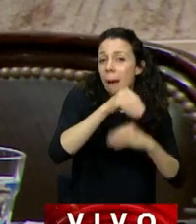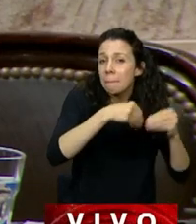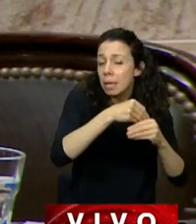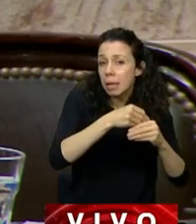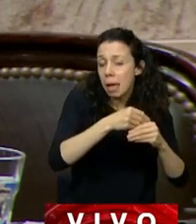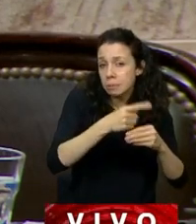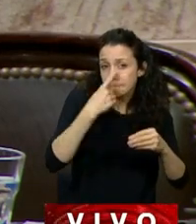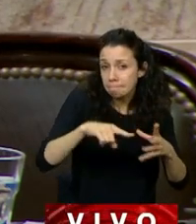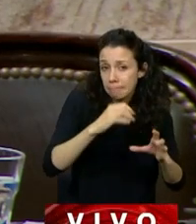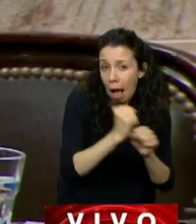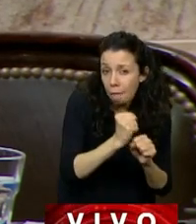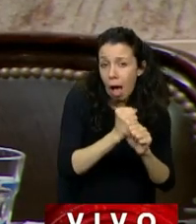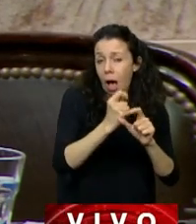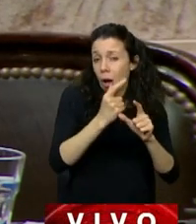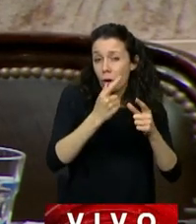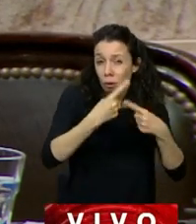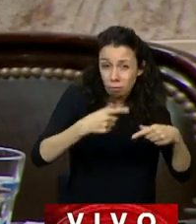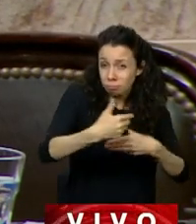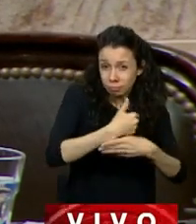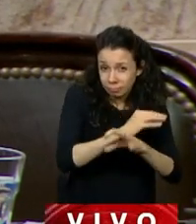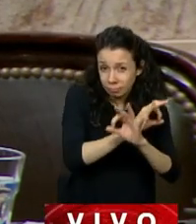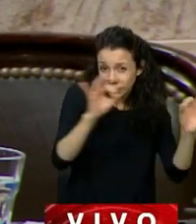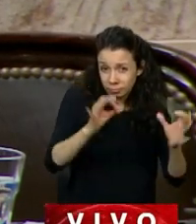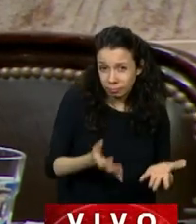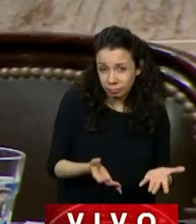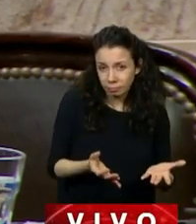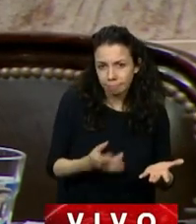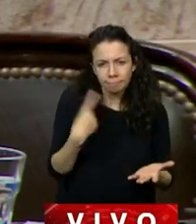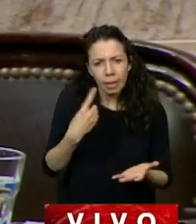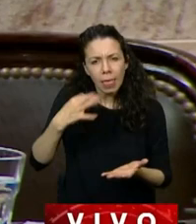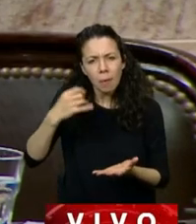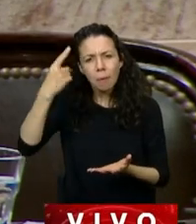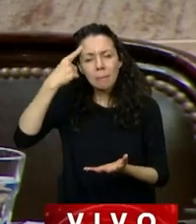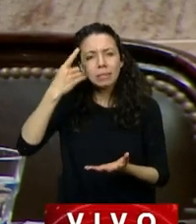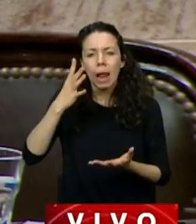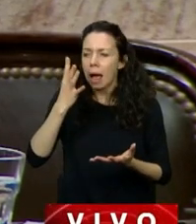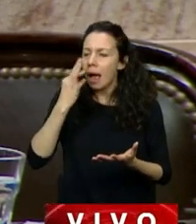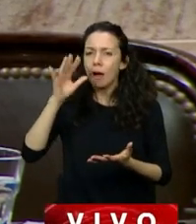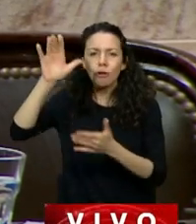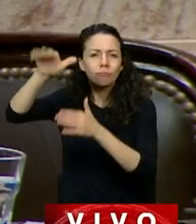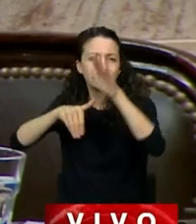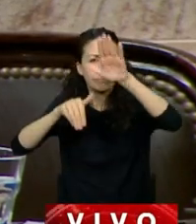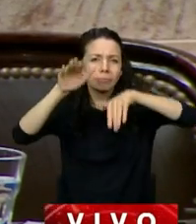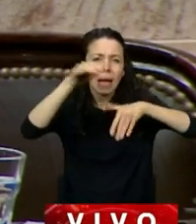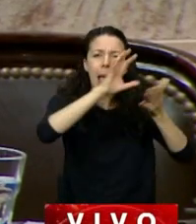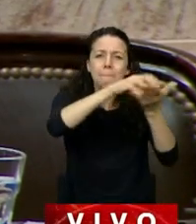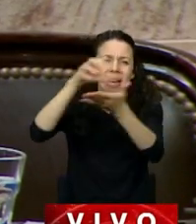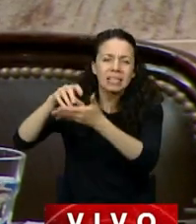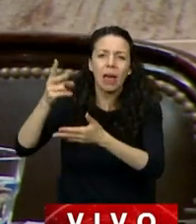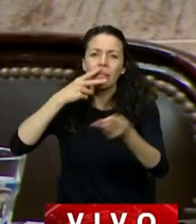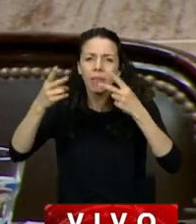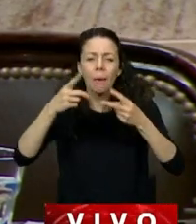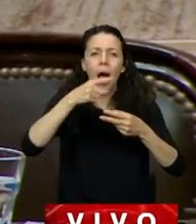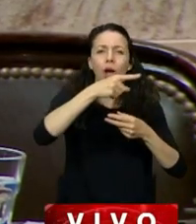pensar y discutir esta situación en una mesa Nacional del tabaco donde podamos juntar a todas las empresas y discutir